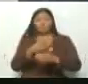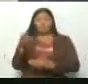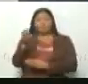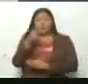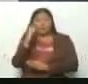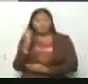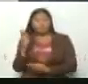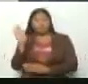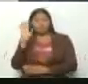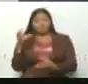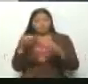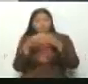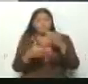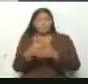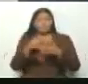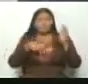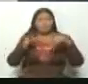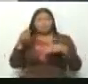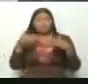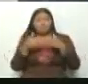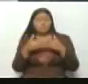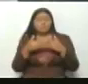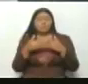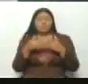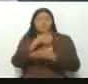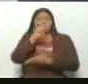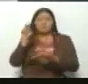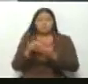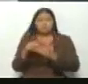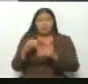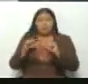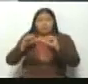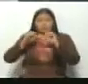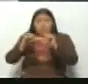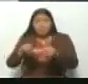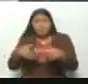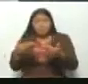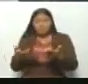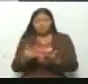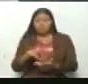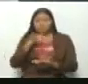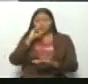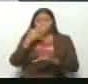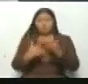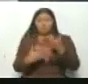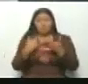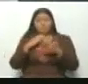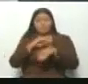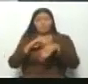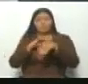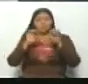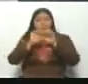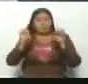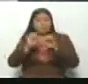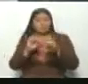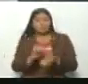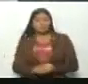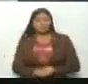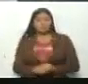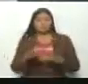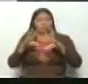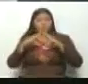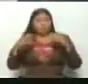Armada. Se conformaron más de 18.000 brigadas a nivel nacional. Todavía estamos recibiendo los reportes en la plataforma del Ministerio de Educación. Es